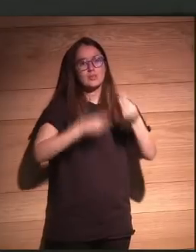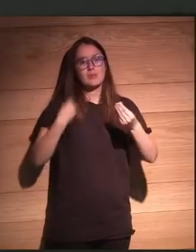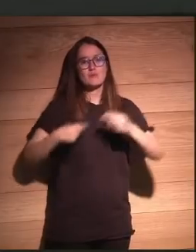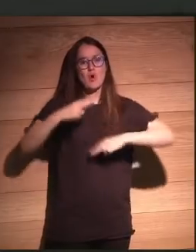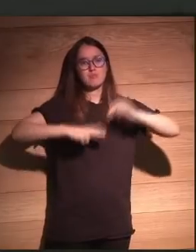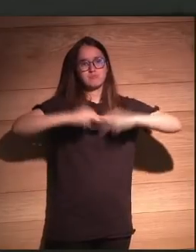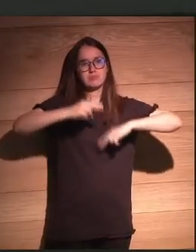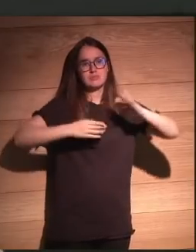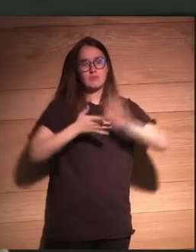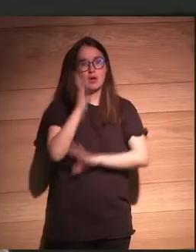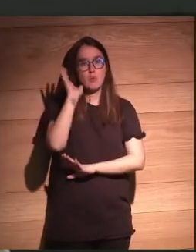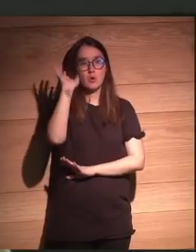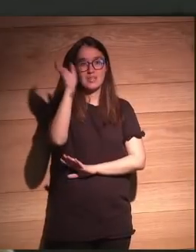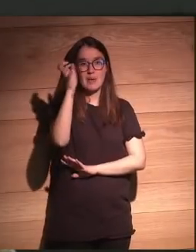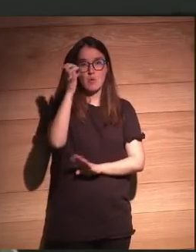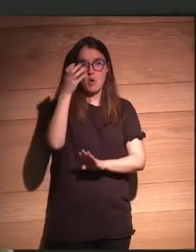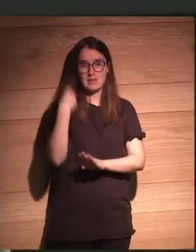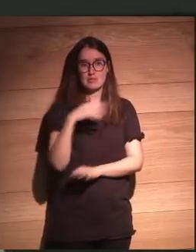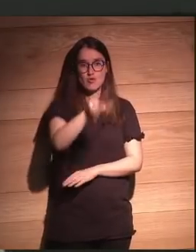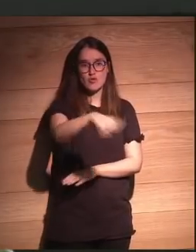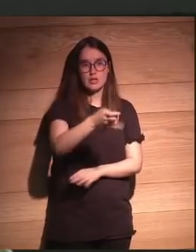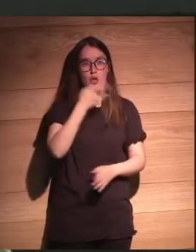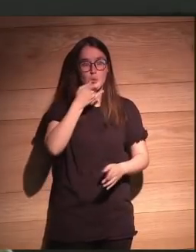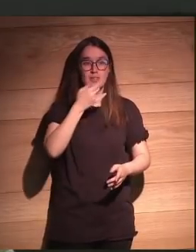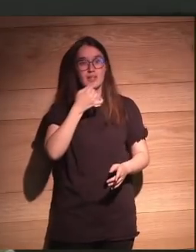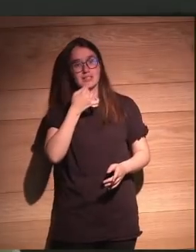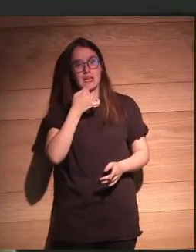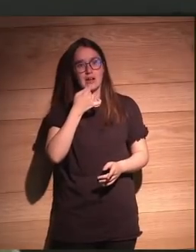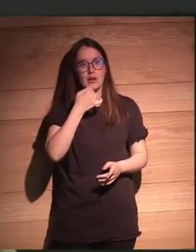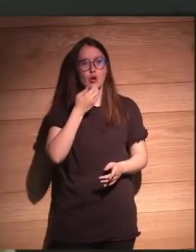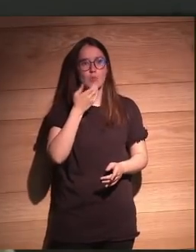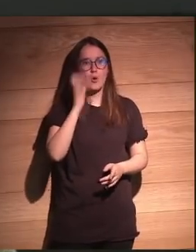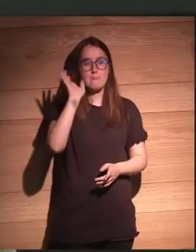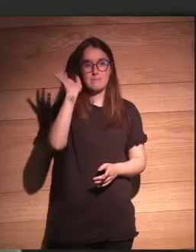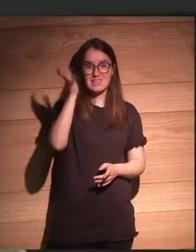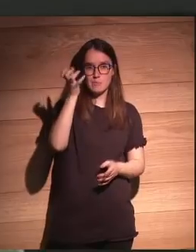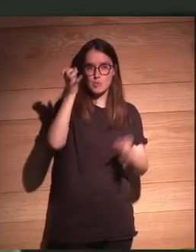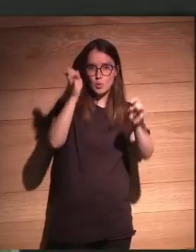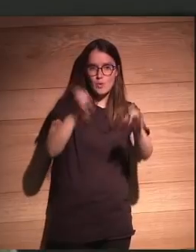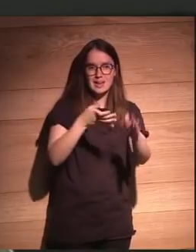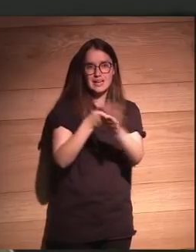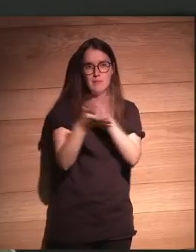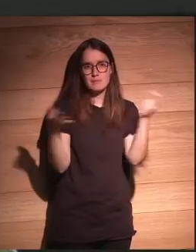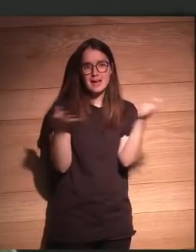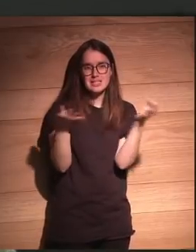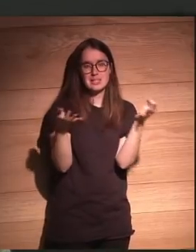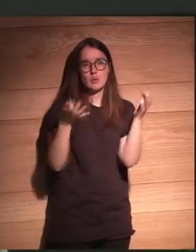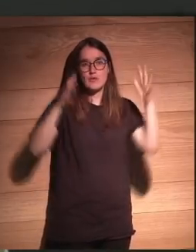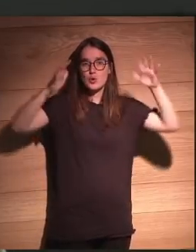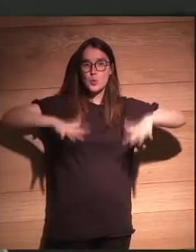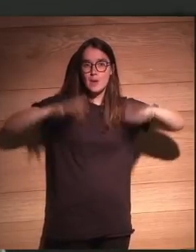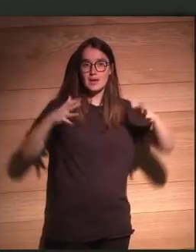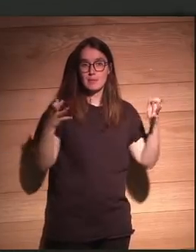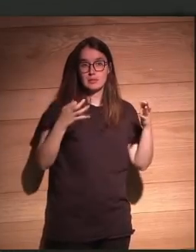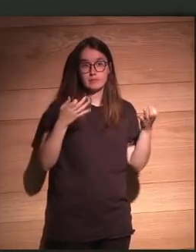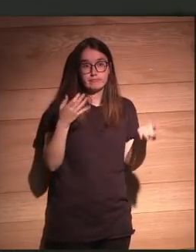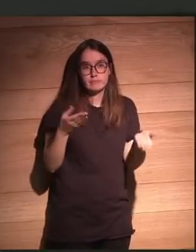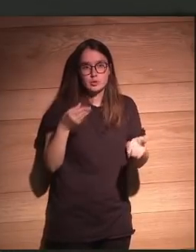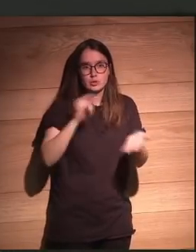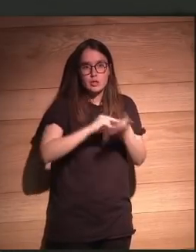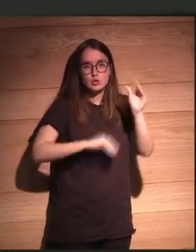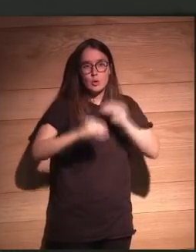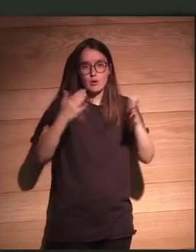como un fenómeno meteorológico. Cuando lo naturalizas como un fenómeno meteorológico, lo que sucede es que ¿qué pasa cuando llueves? Pues que no puedes hacer nada y lo que